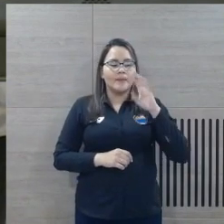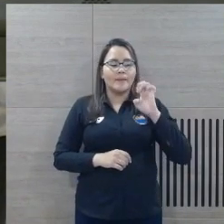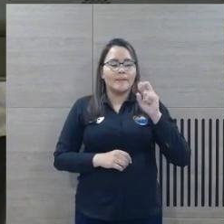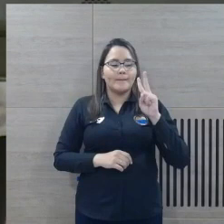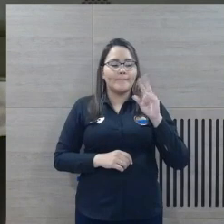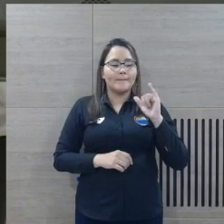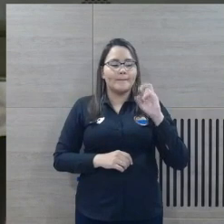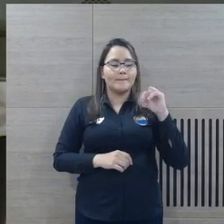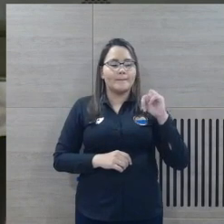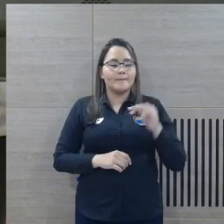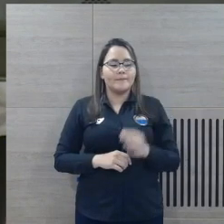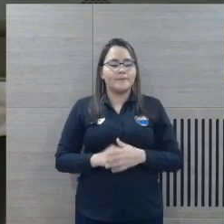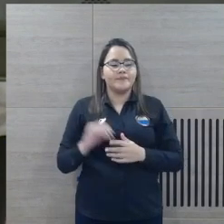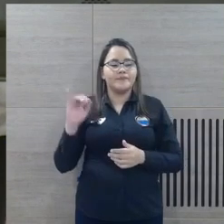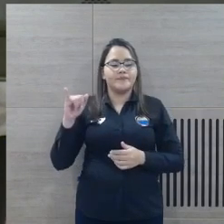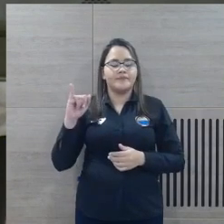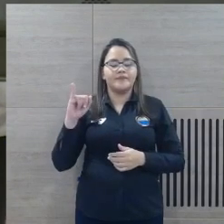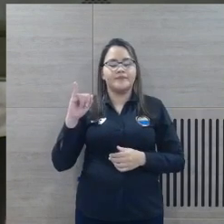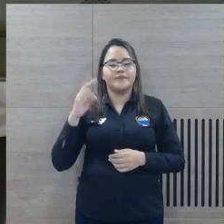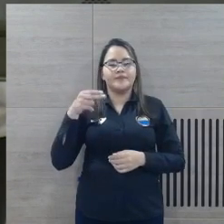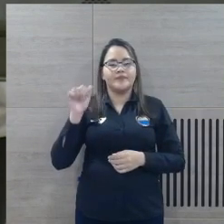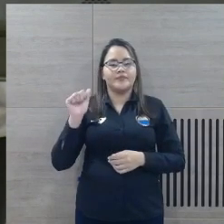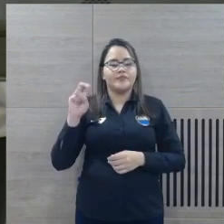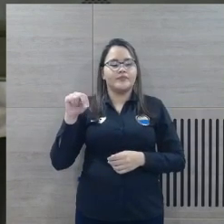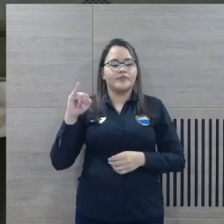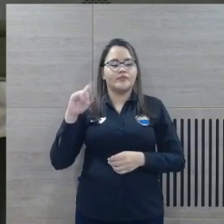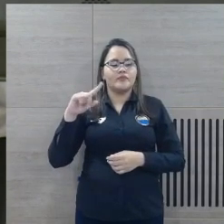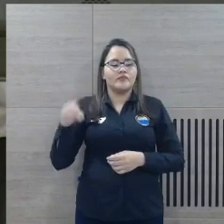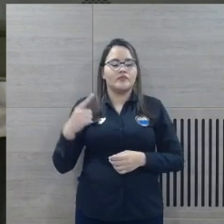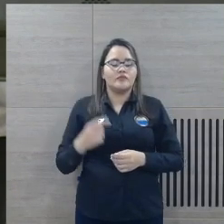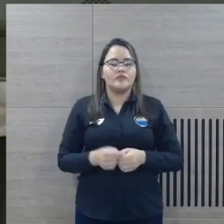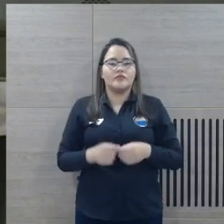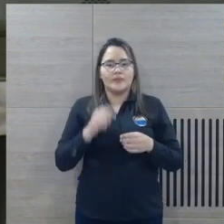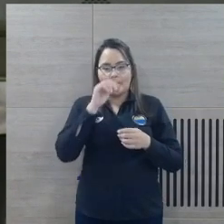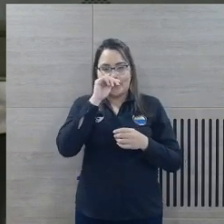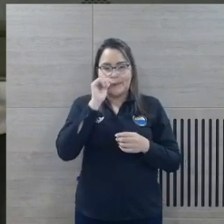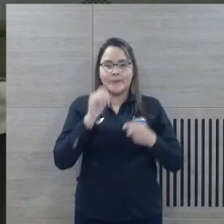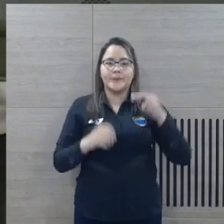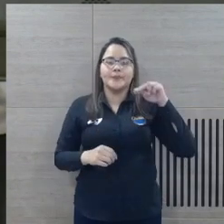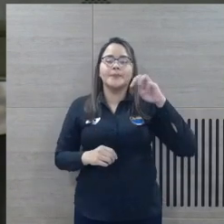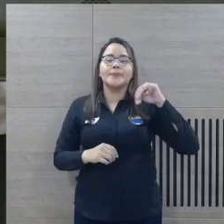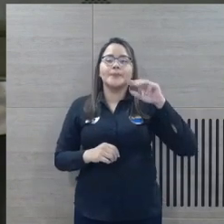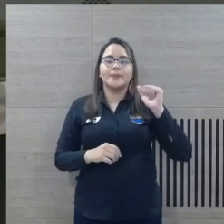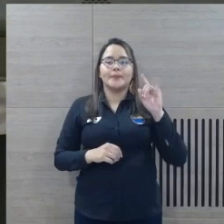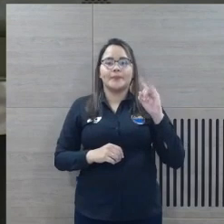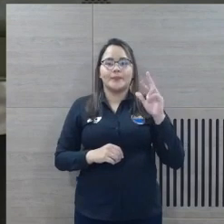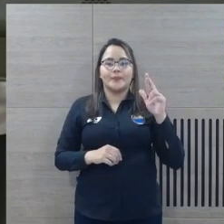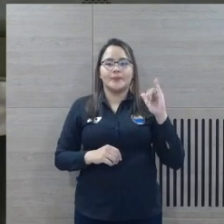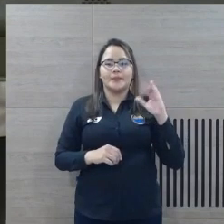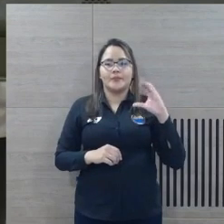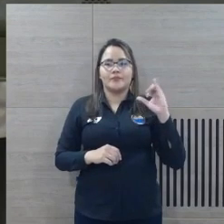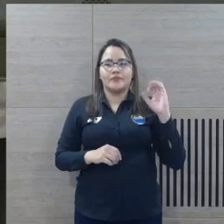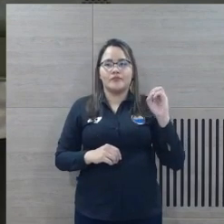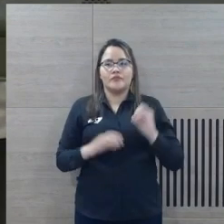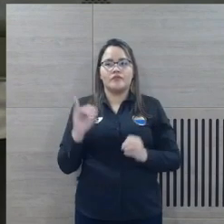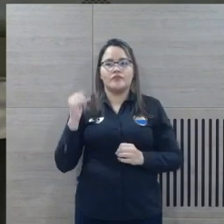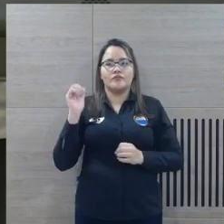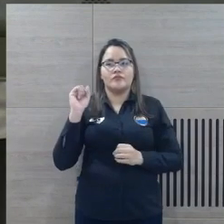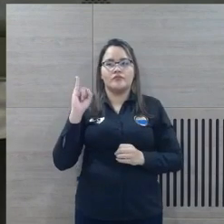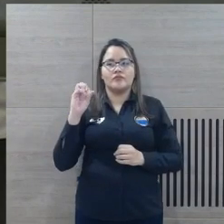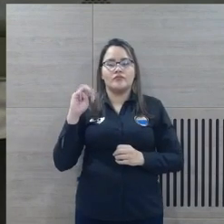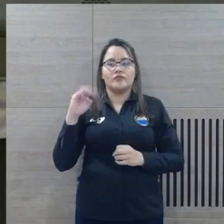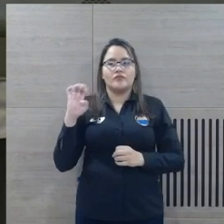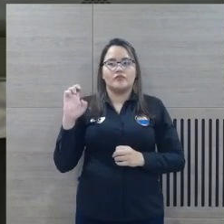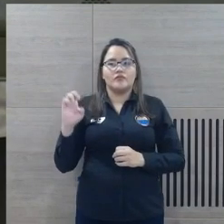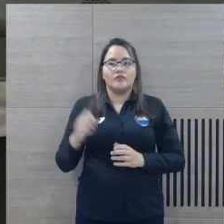Arias. Mauricio José Gómez Conrado. Janio Jesús Jiménez Campo. Camilo Andrés Leyton Bonadies. Eduardo